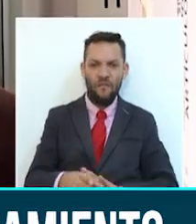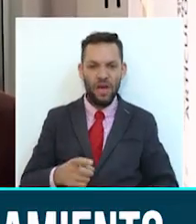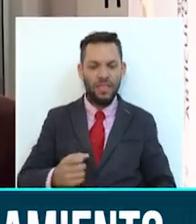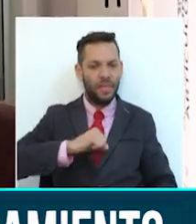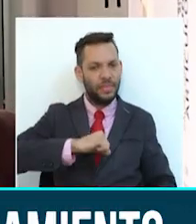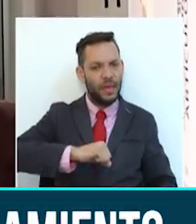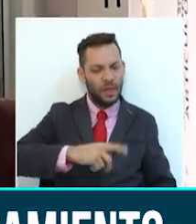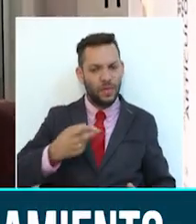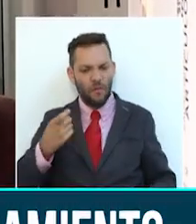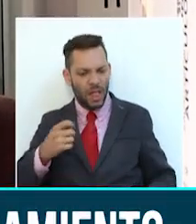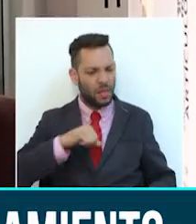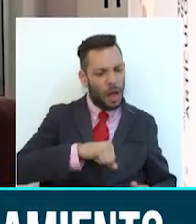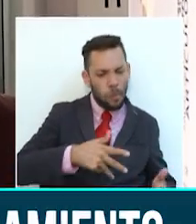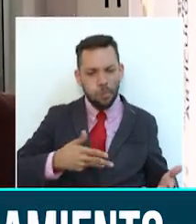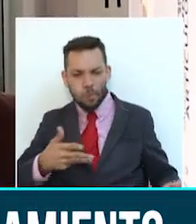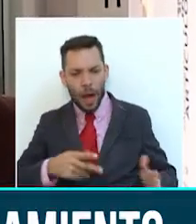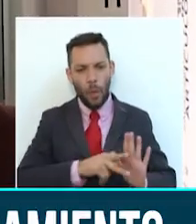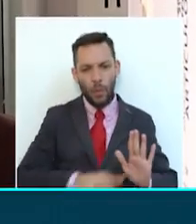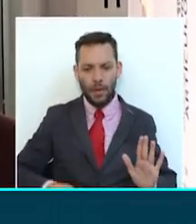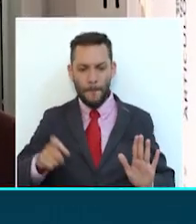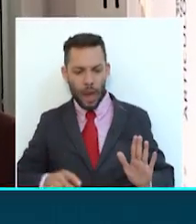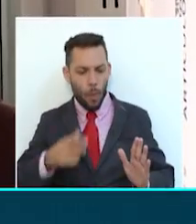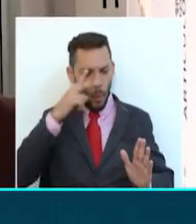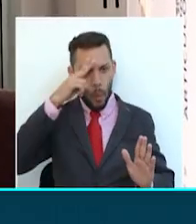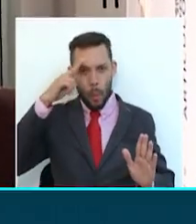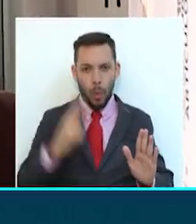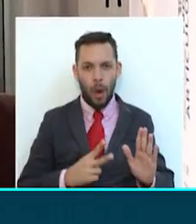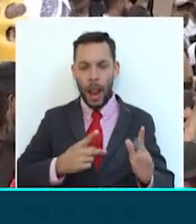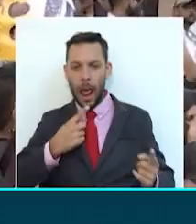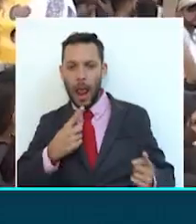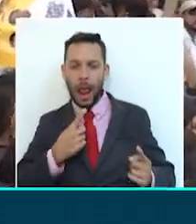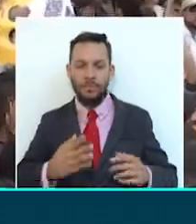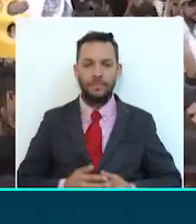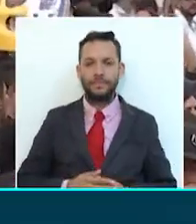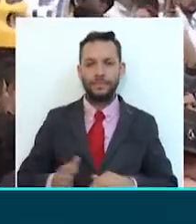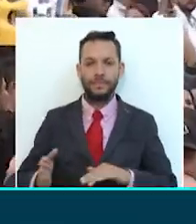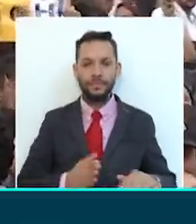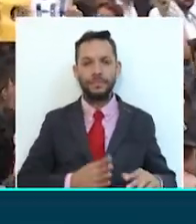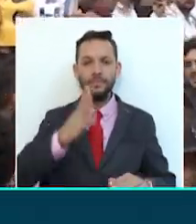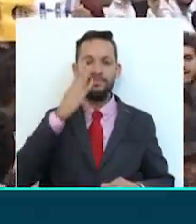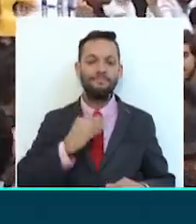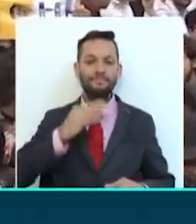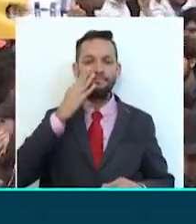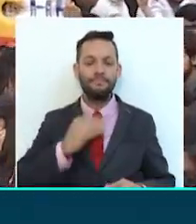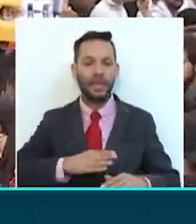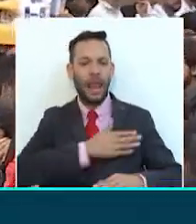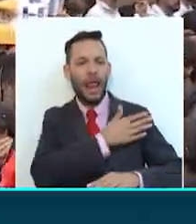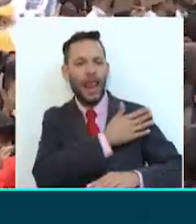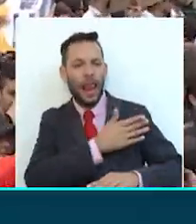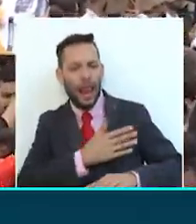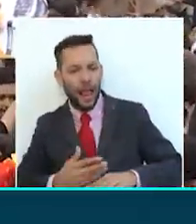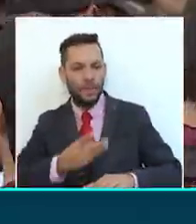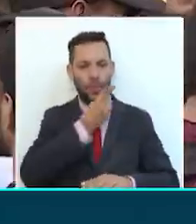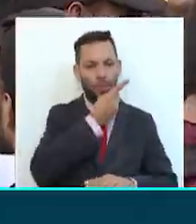como lo demanda la Constitución, y que de ahí el descontento popular. Expertos coinciden en que llegó el momento para que